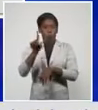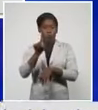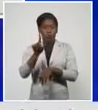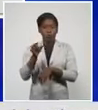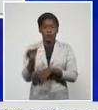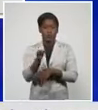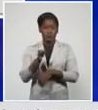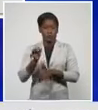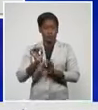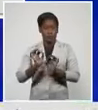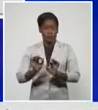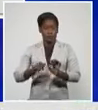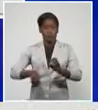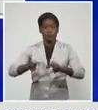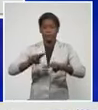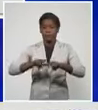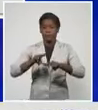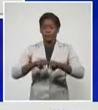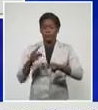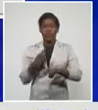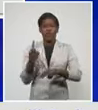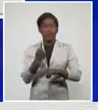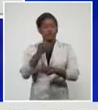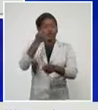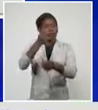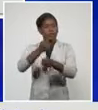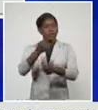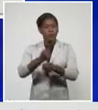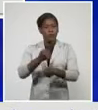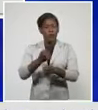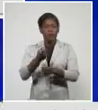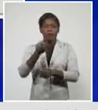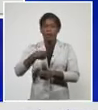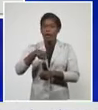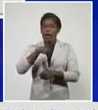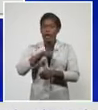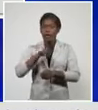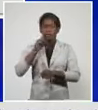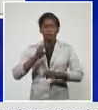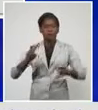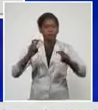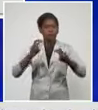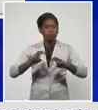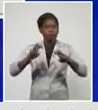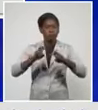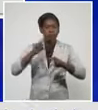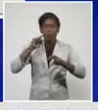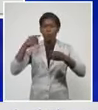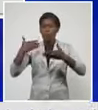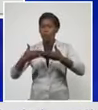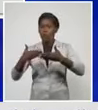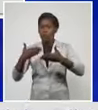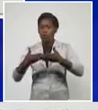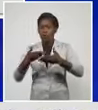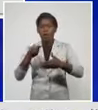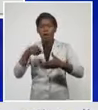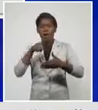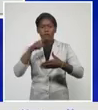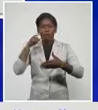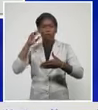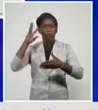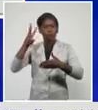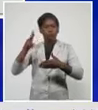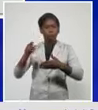se trabaja, donde en el día de ayer una disminución en el número de